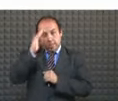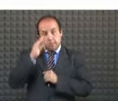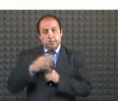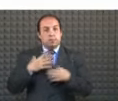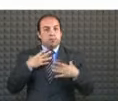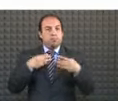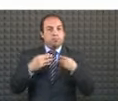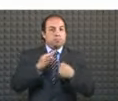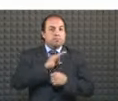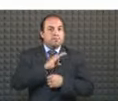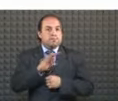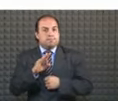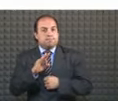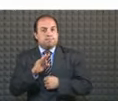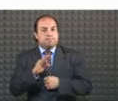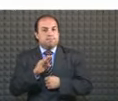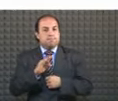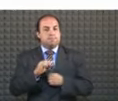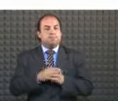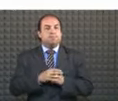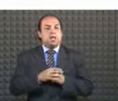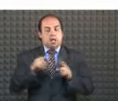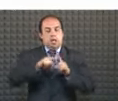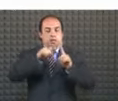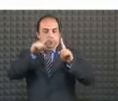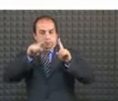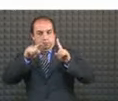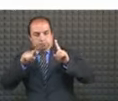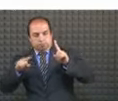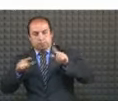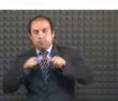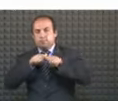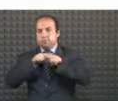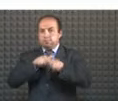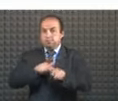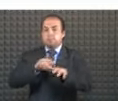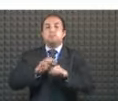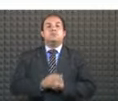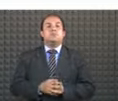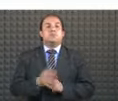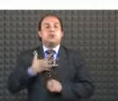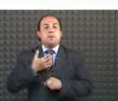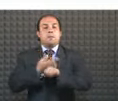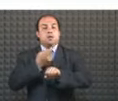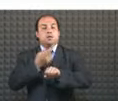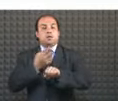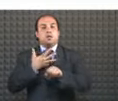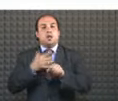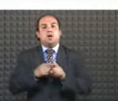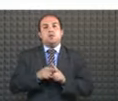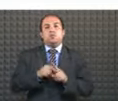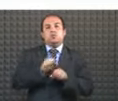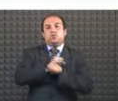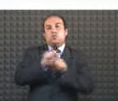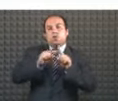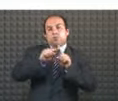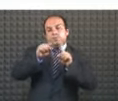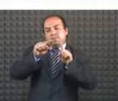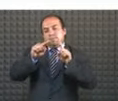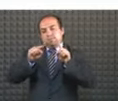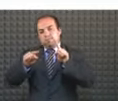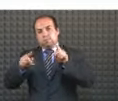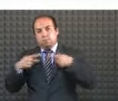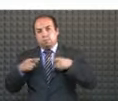ser ya permanente. Aquí se ve muy claro entonces que llegamos a nuestro máximo y que estamos en una ligera tendencia a la baja de casos